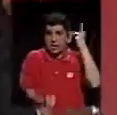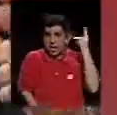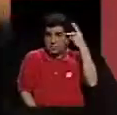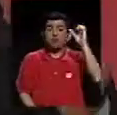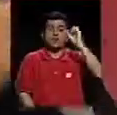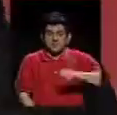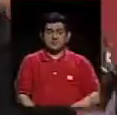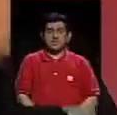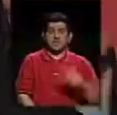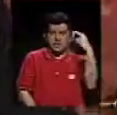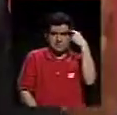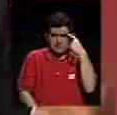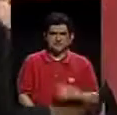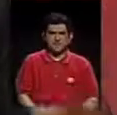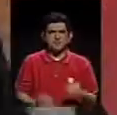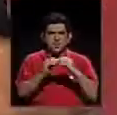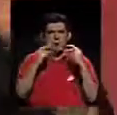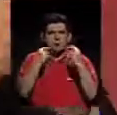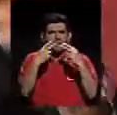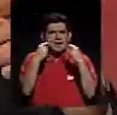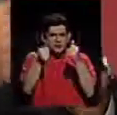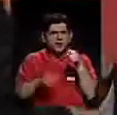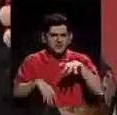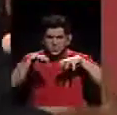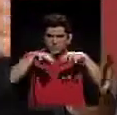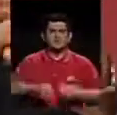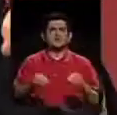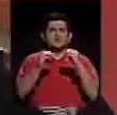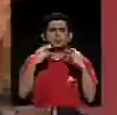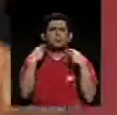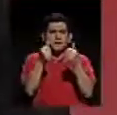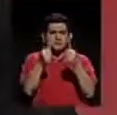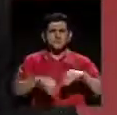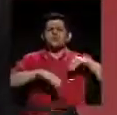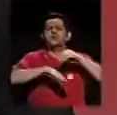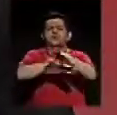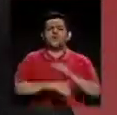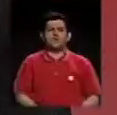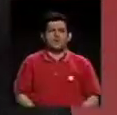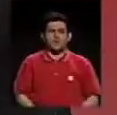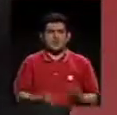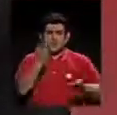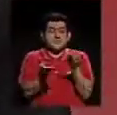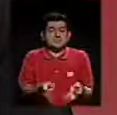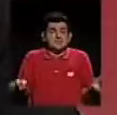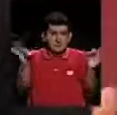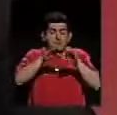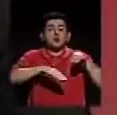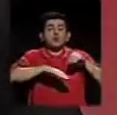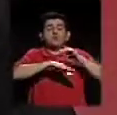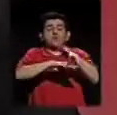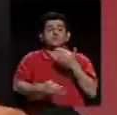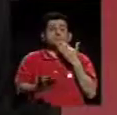si en el bus van circulando más rápido, yo tengo más posibilidades de tener influencia, porque una influencia muy importante,